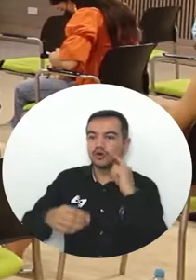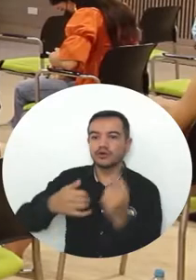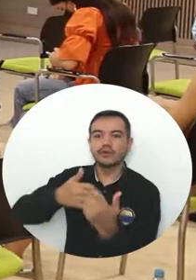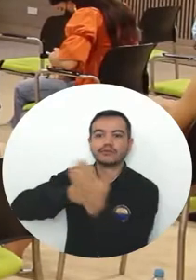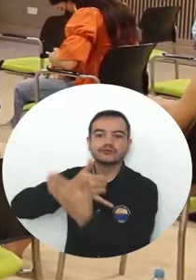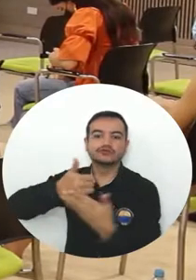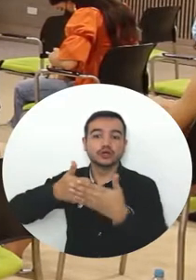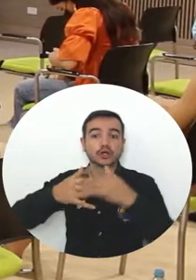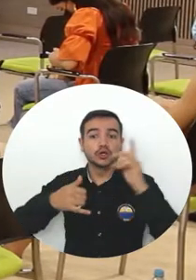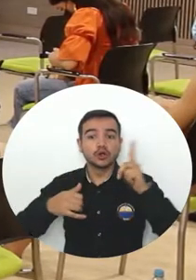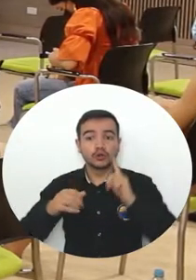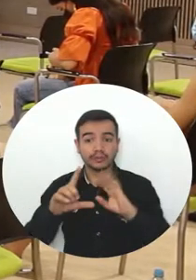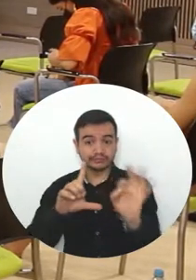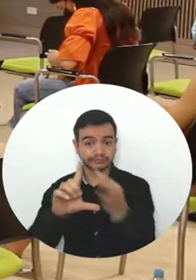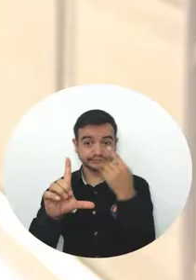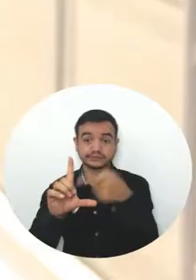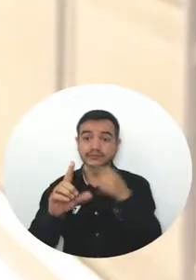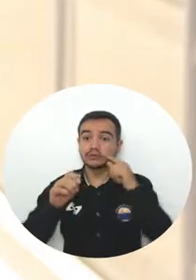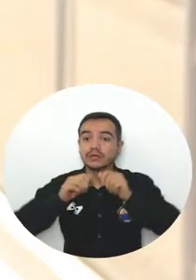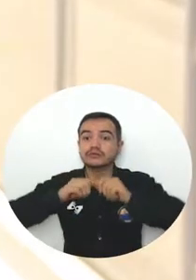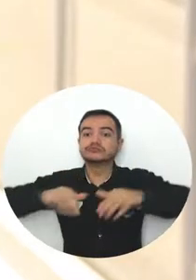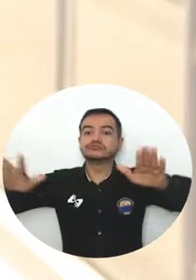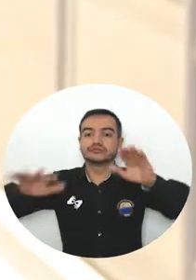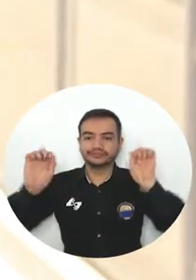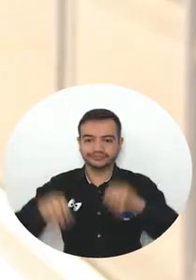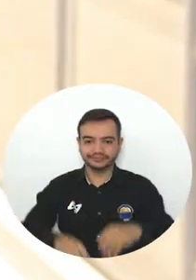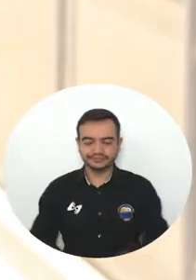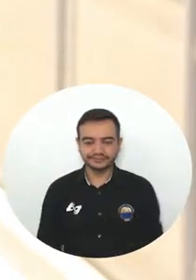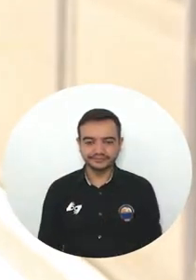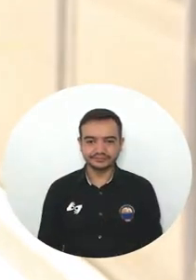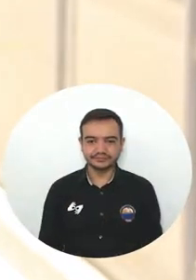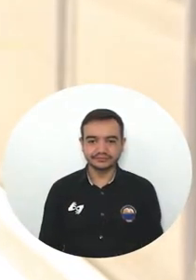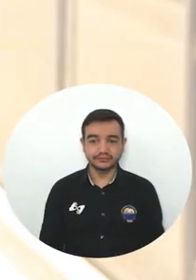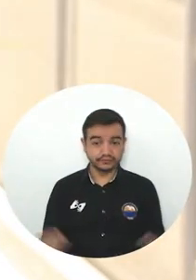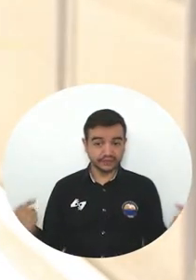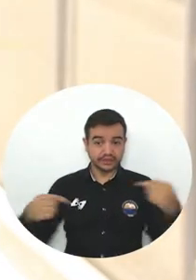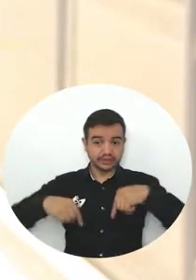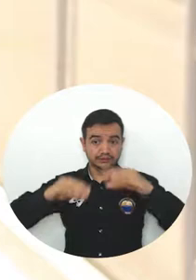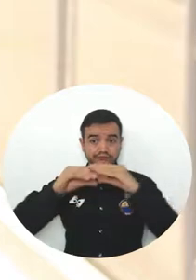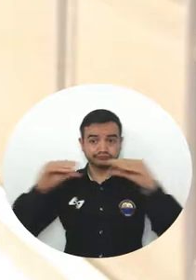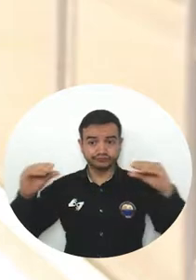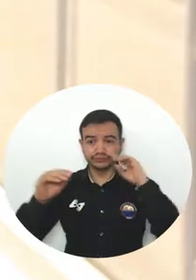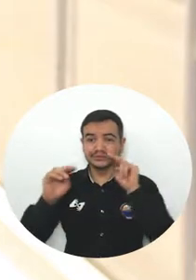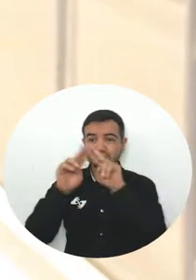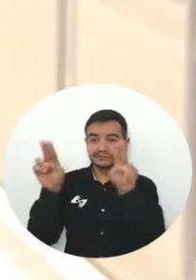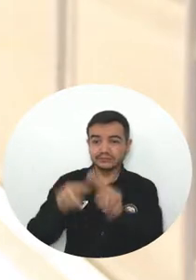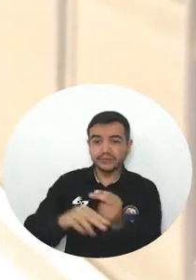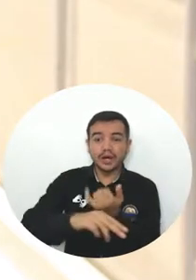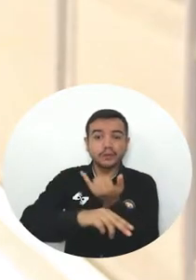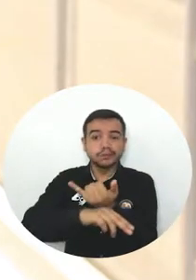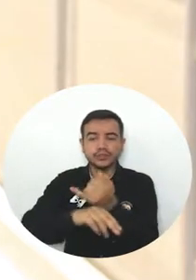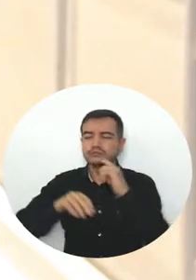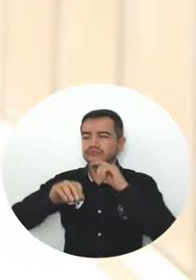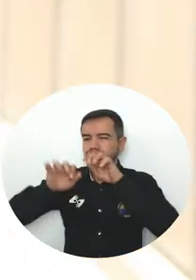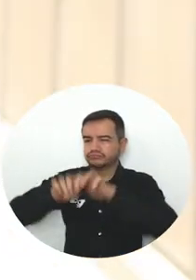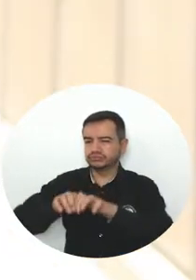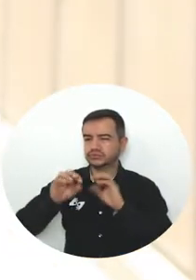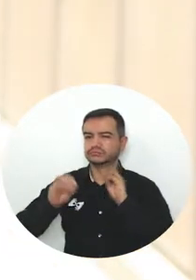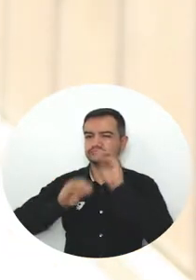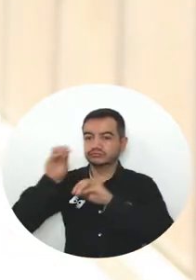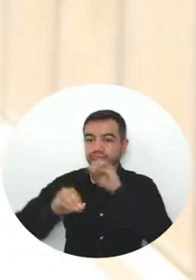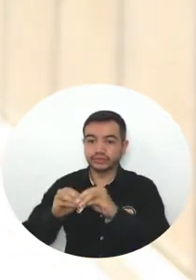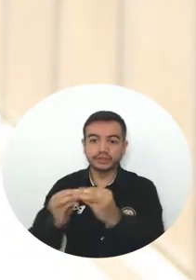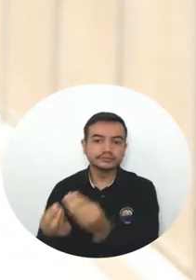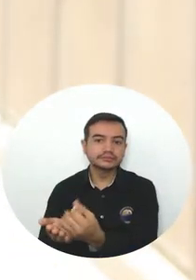la digitalidad tiene eso como mejora. Trabajar dentro de esta plataforma ha sido una experiencia muy constructiva y muy productiva para mí, y dentro de